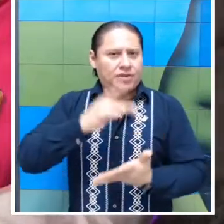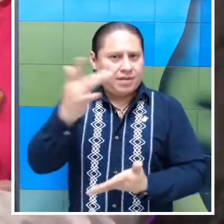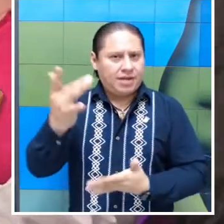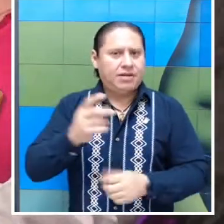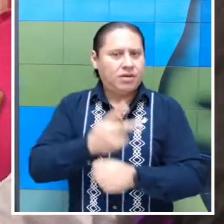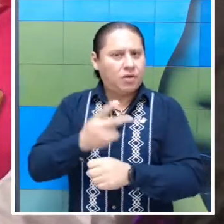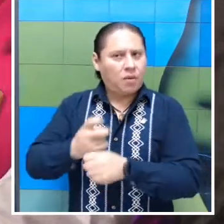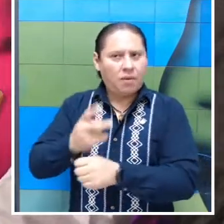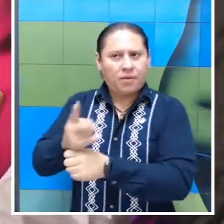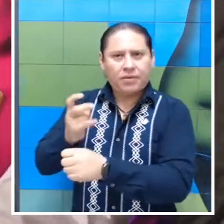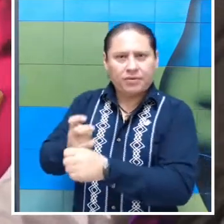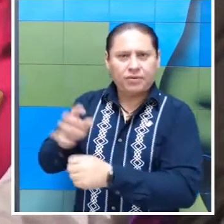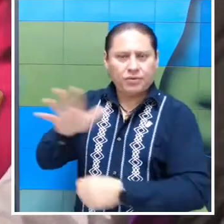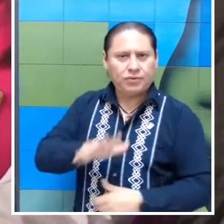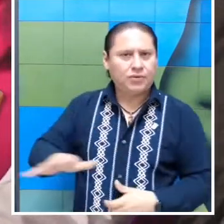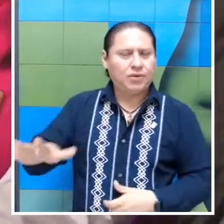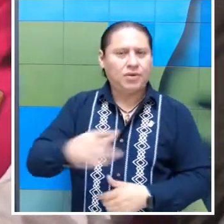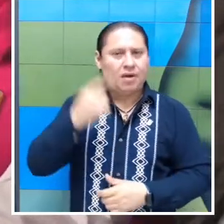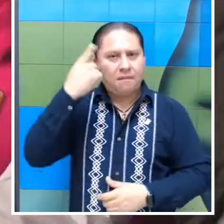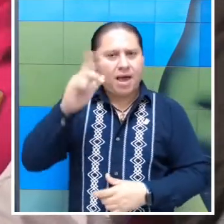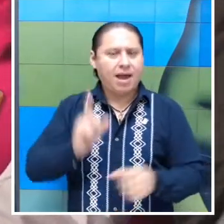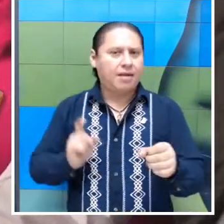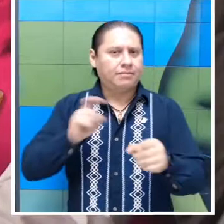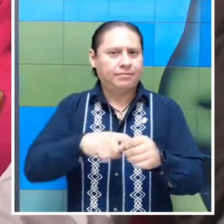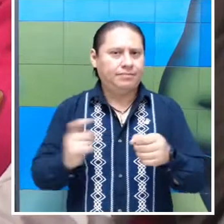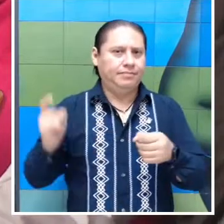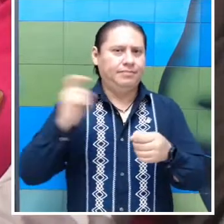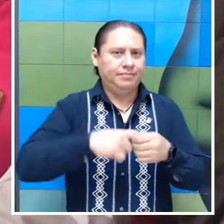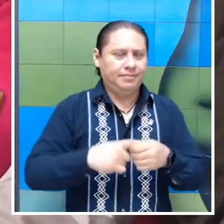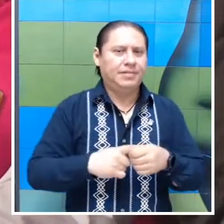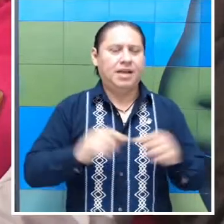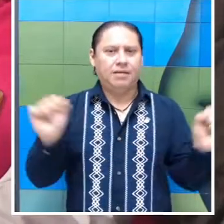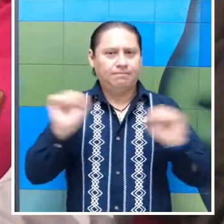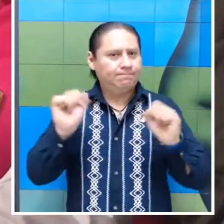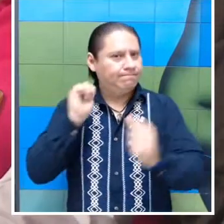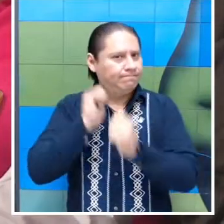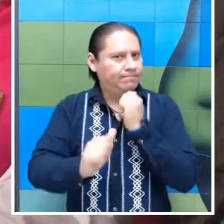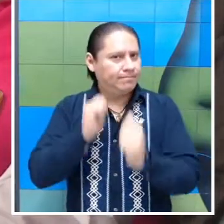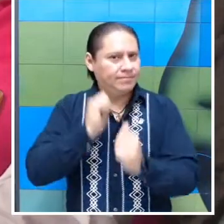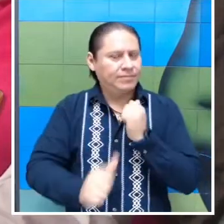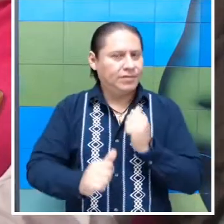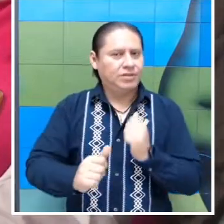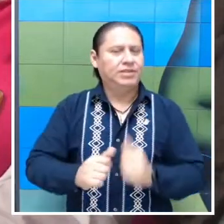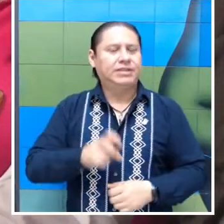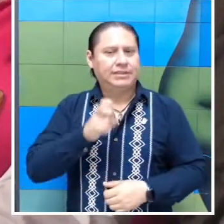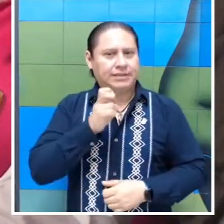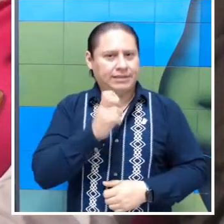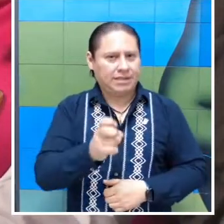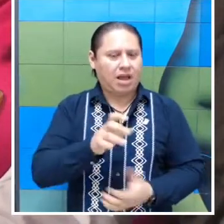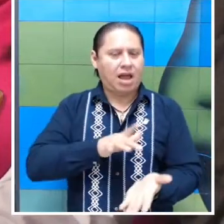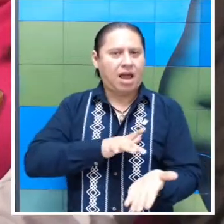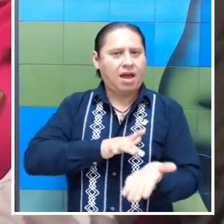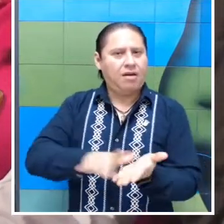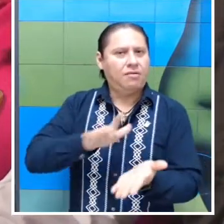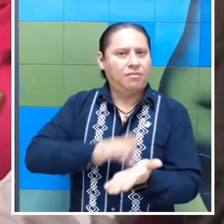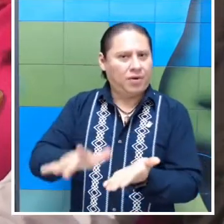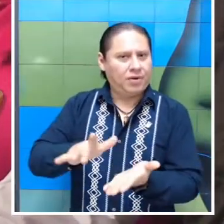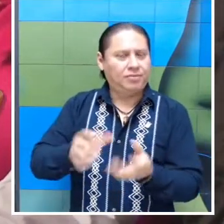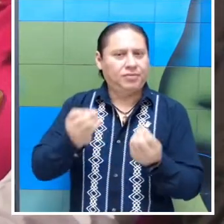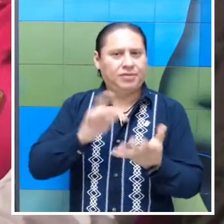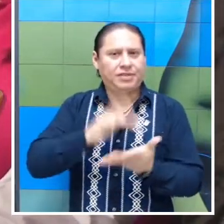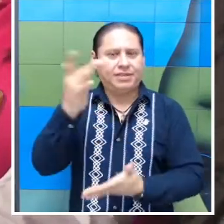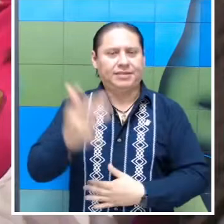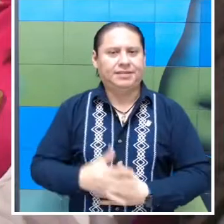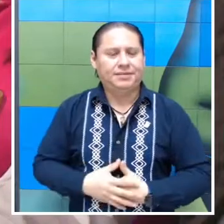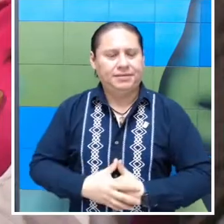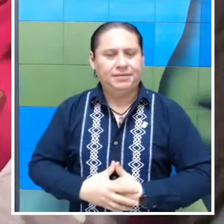gracias, invitamos a todas y a todos a que se inscriban a esta carrera y a que formen parte de esta causa tan bonita.